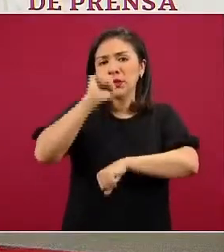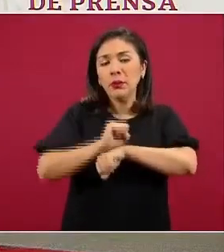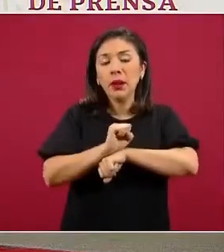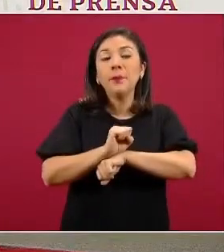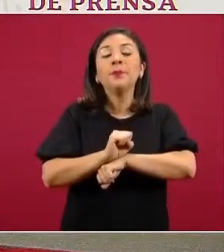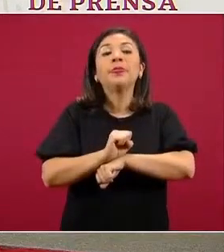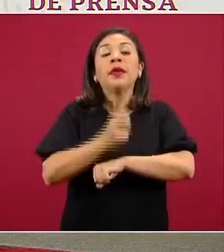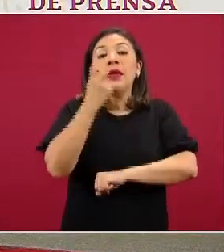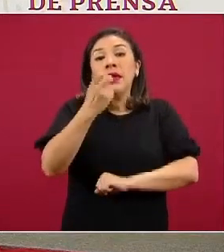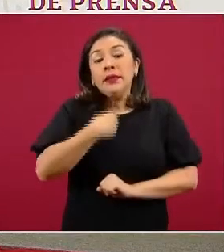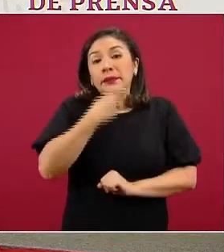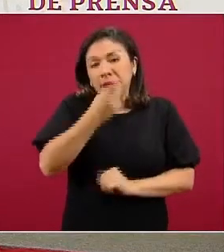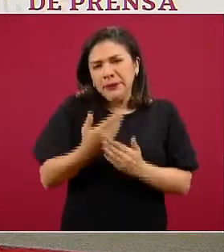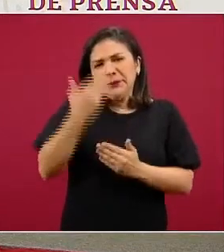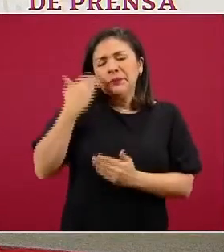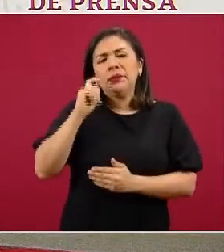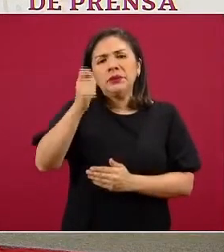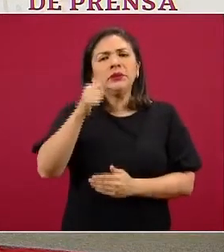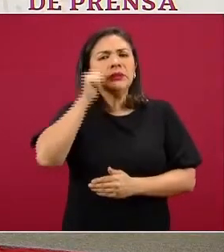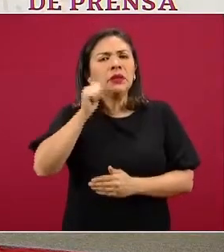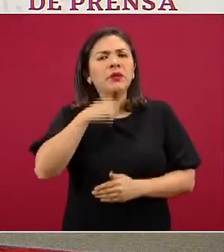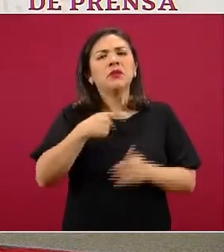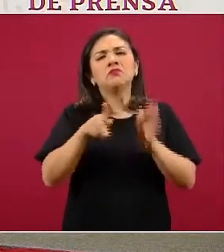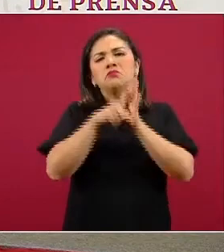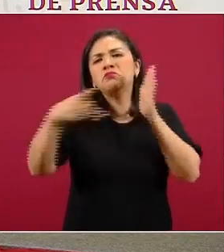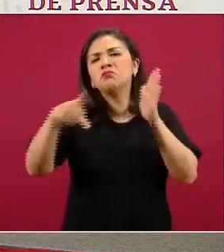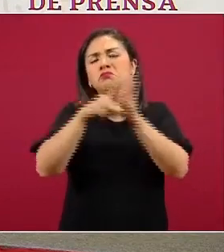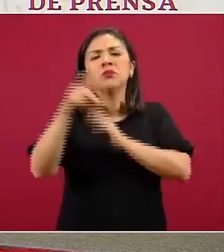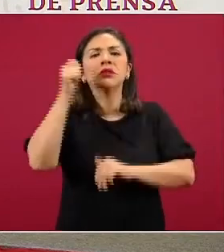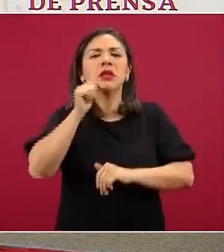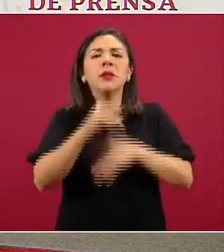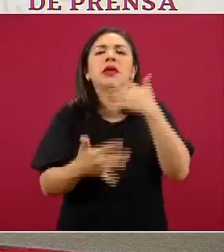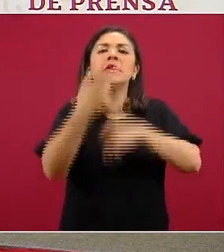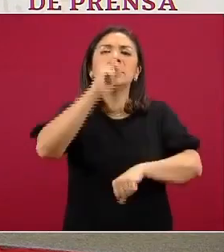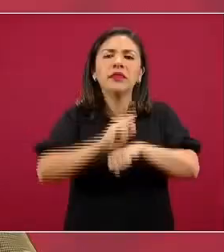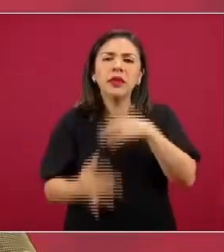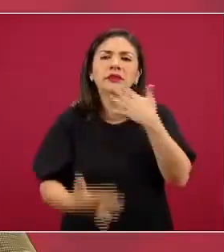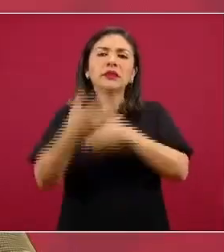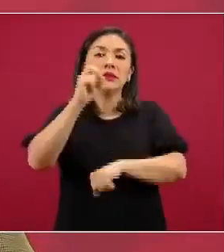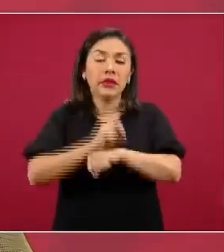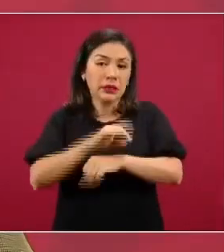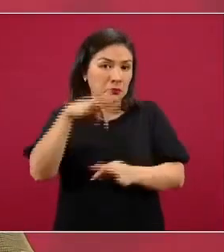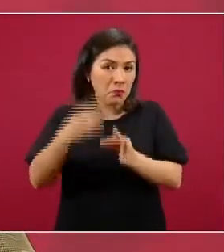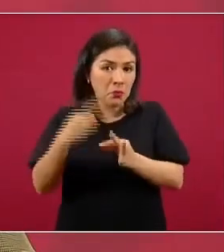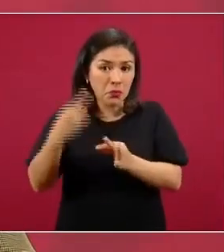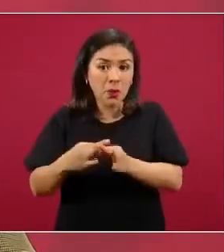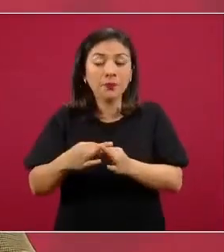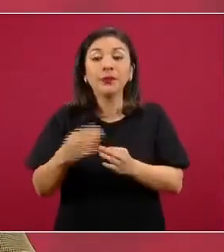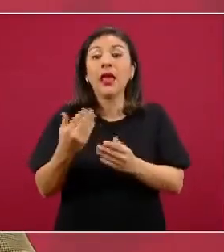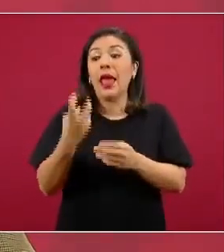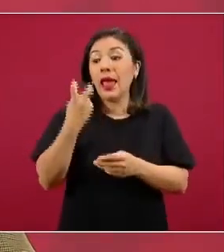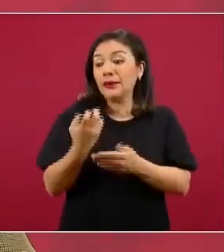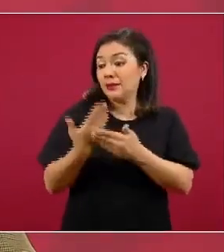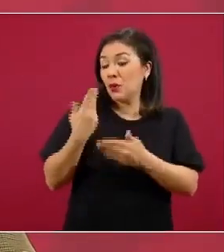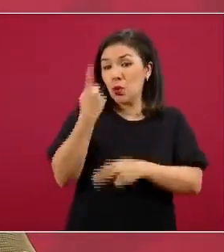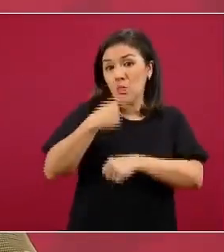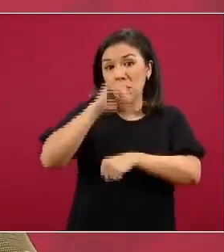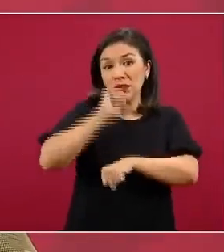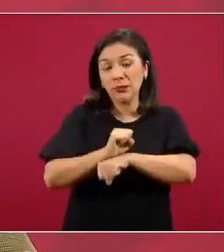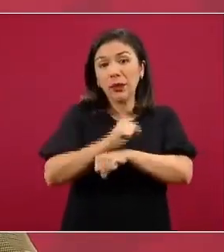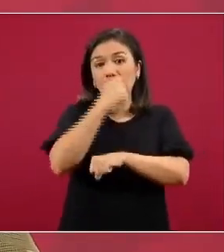como ya lo hemos dicho, estamos publicando un boletín cada 15 días. El que se publicó la semana